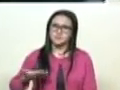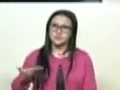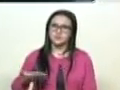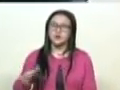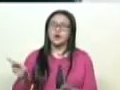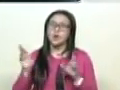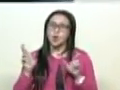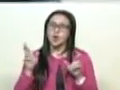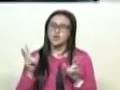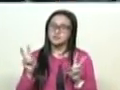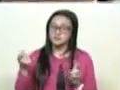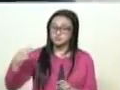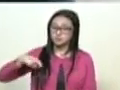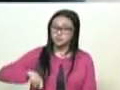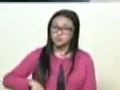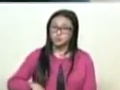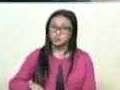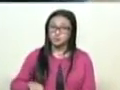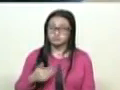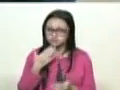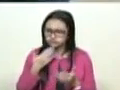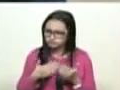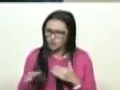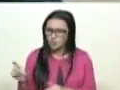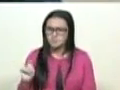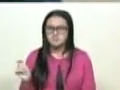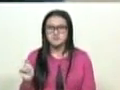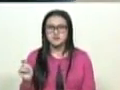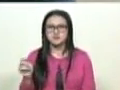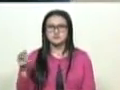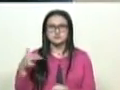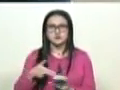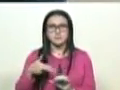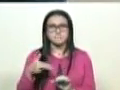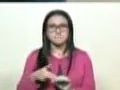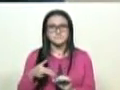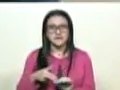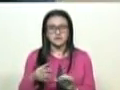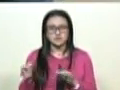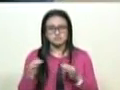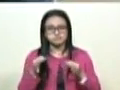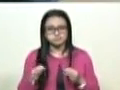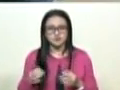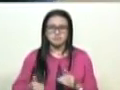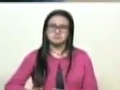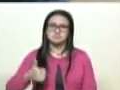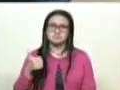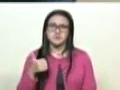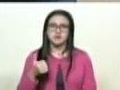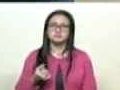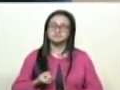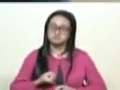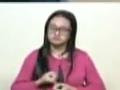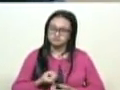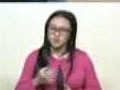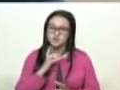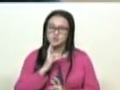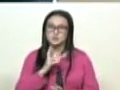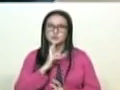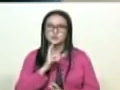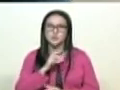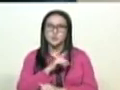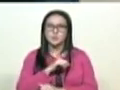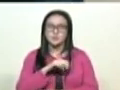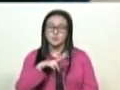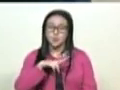ojalá que a nivel financiero, dentro de pocos meses, cuando ya el petro esté aún más consolidado, podamos nosotros dar buenas señales también. Portugal